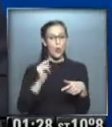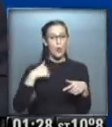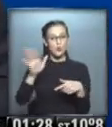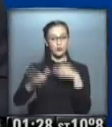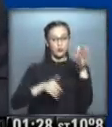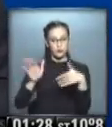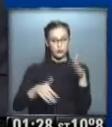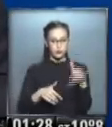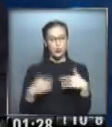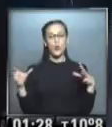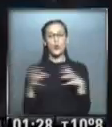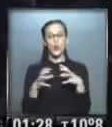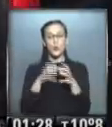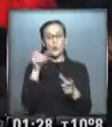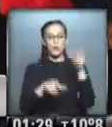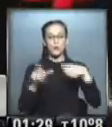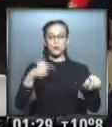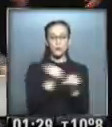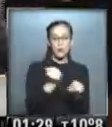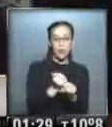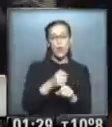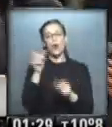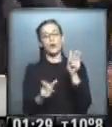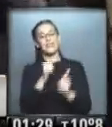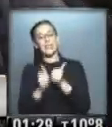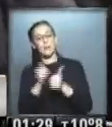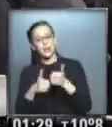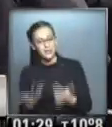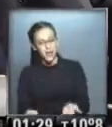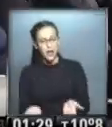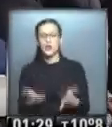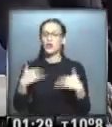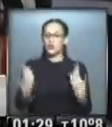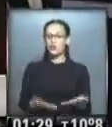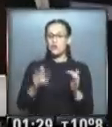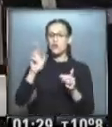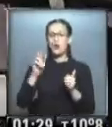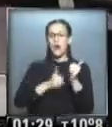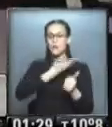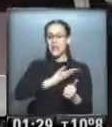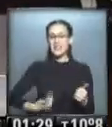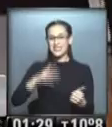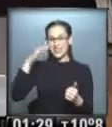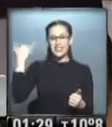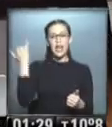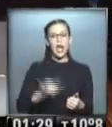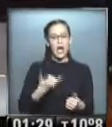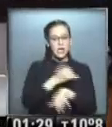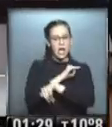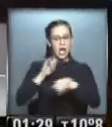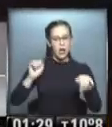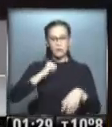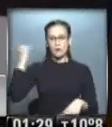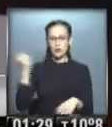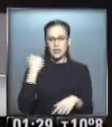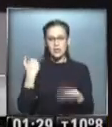sectores sindicales, con empresarios. Allí hizo la presidenta importantes anuncios.